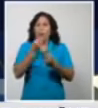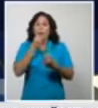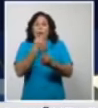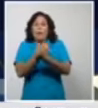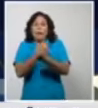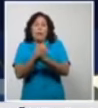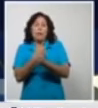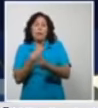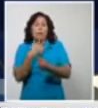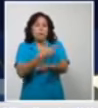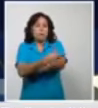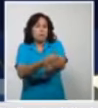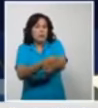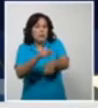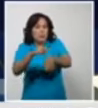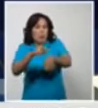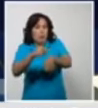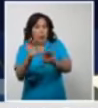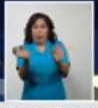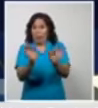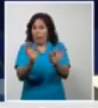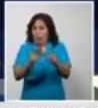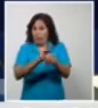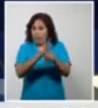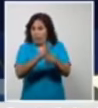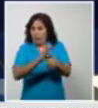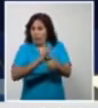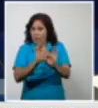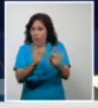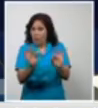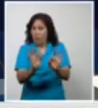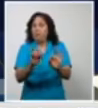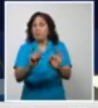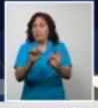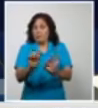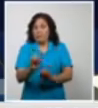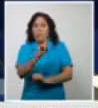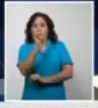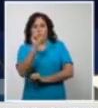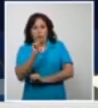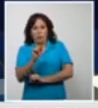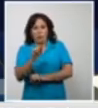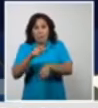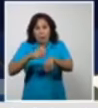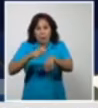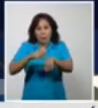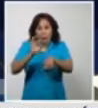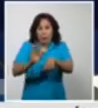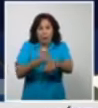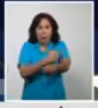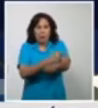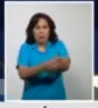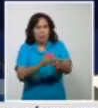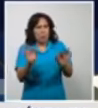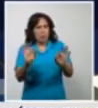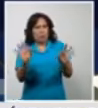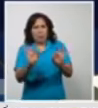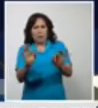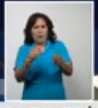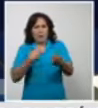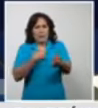la prueba en el momento, como dice la pregunta, en el momento que no está en